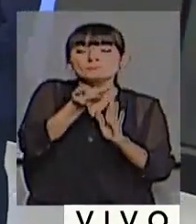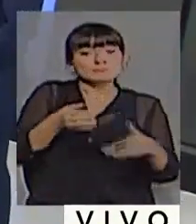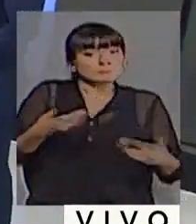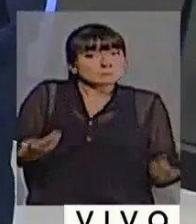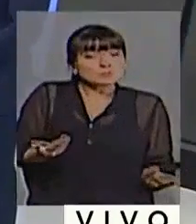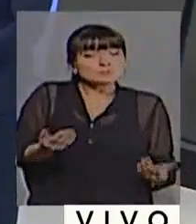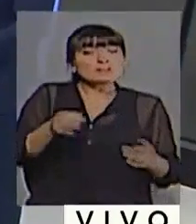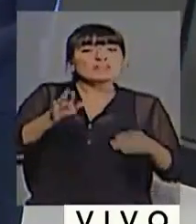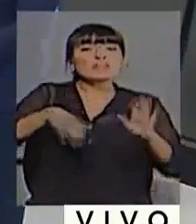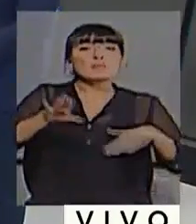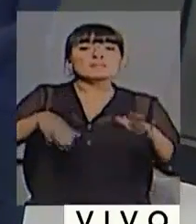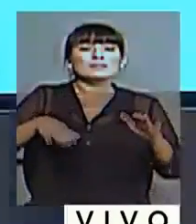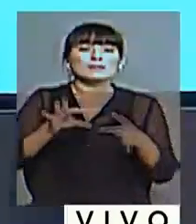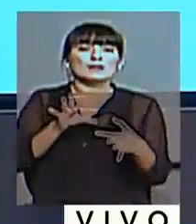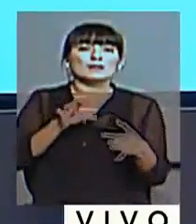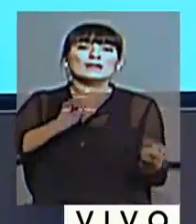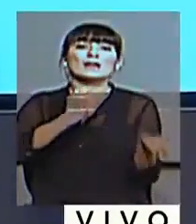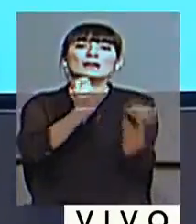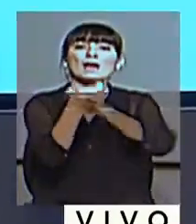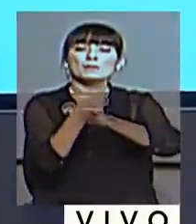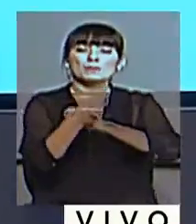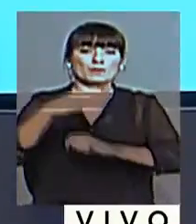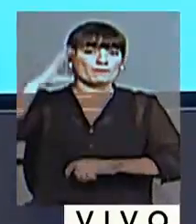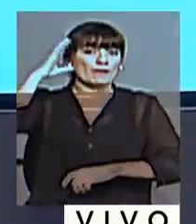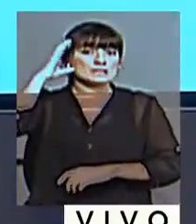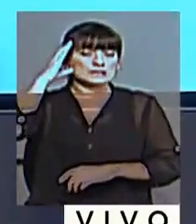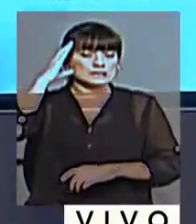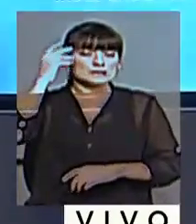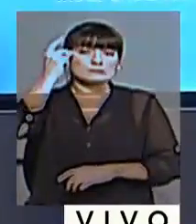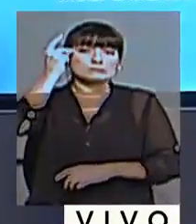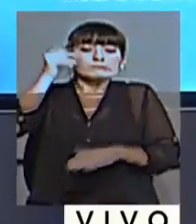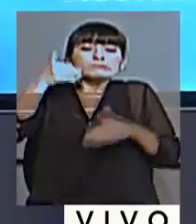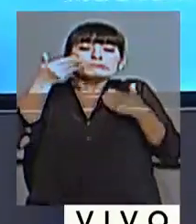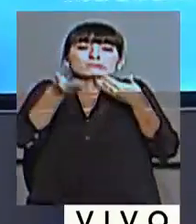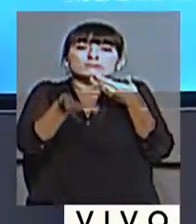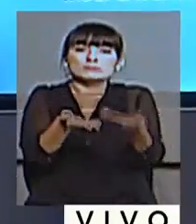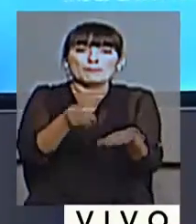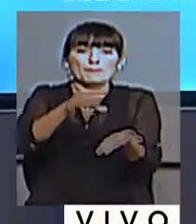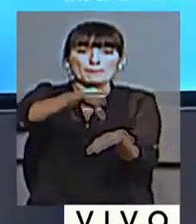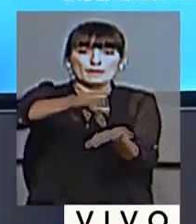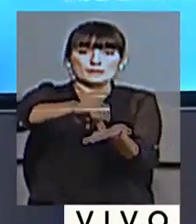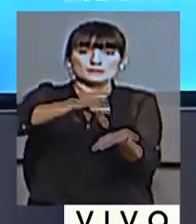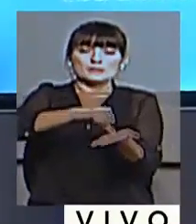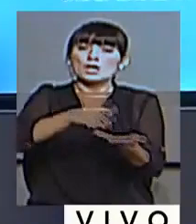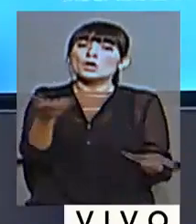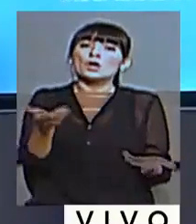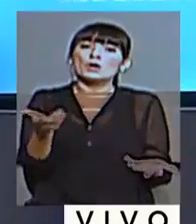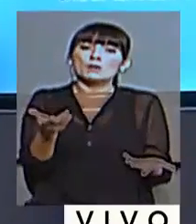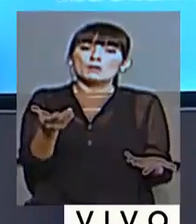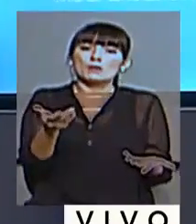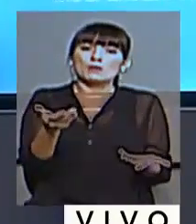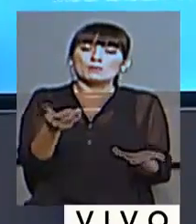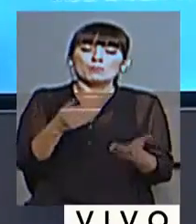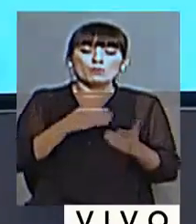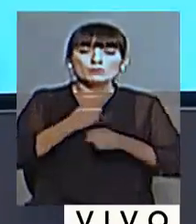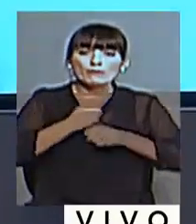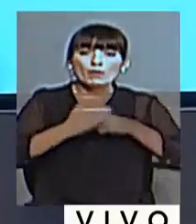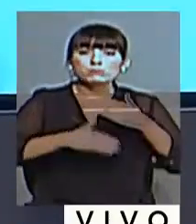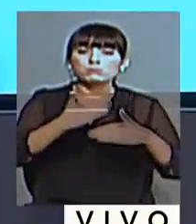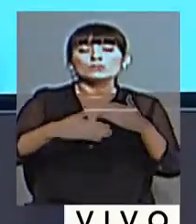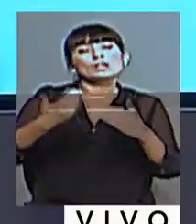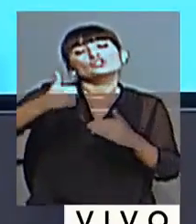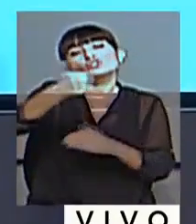pero tiene que ver con los cambios que Michelle Bachelet le propuso al país, cómo lo ha llevado a cabo. Todo hoy día podemos decir que pudieran haber